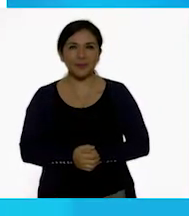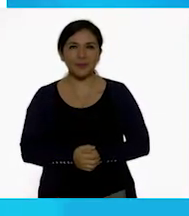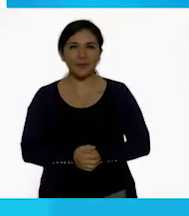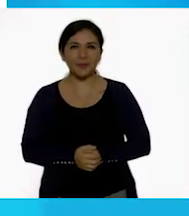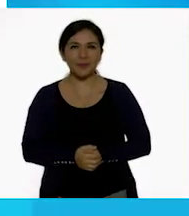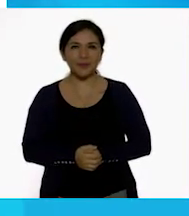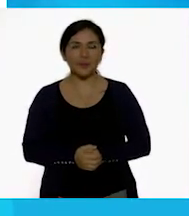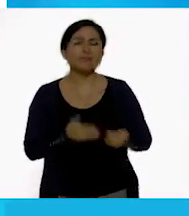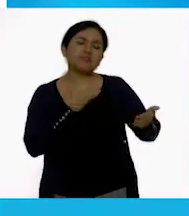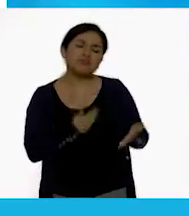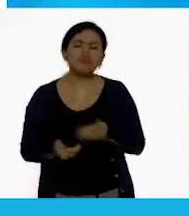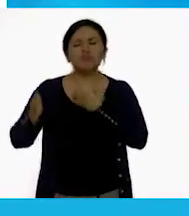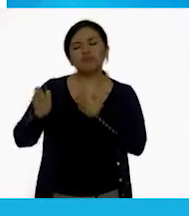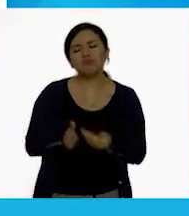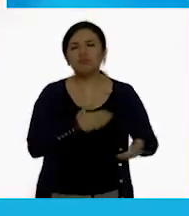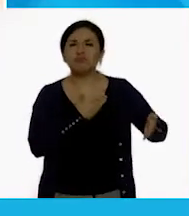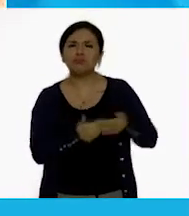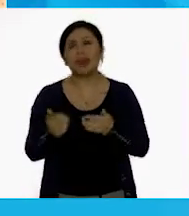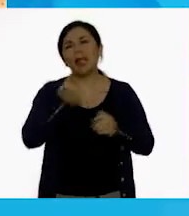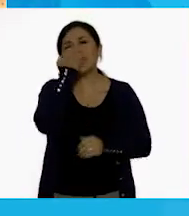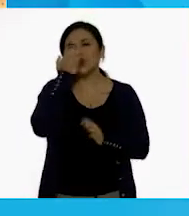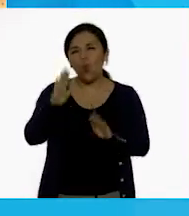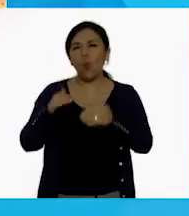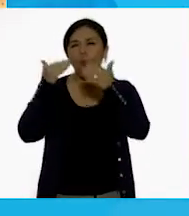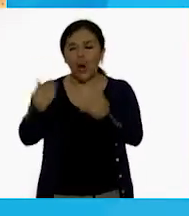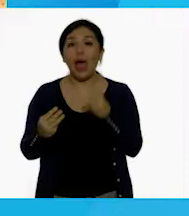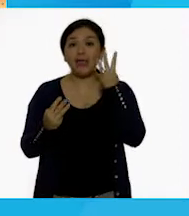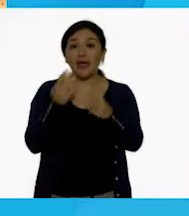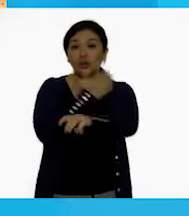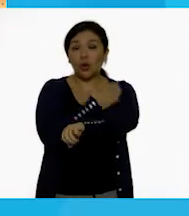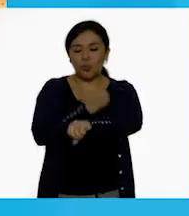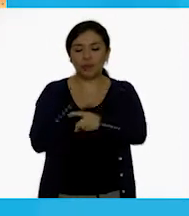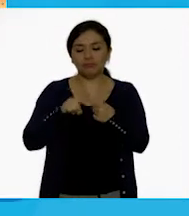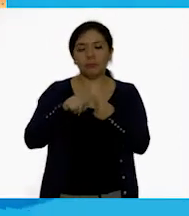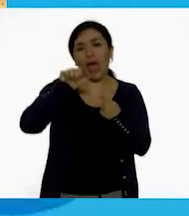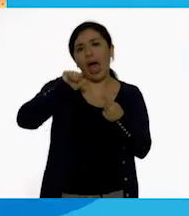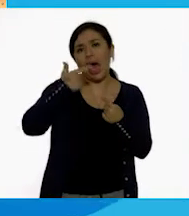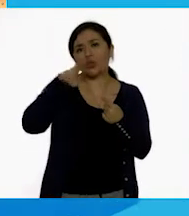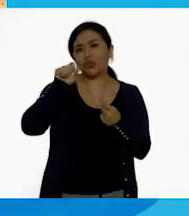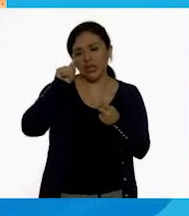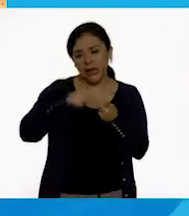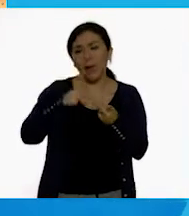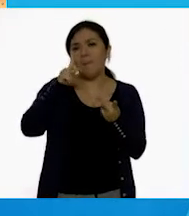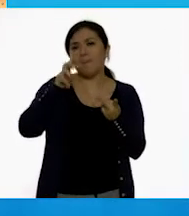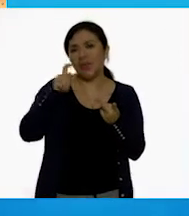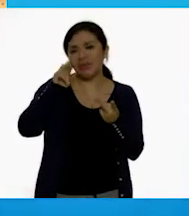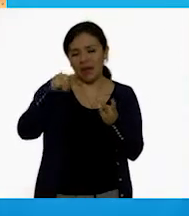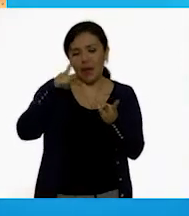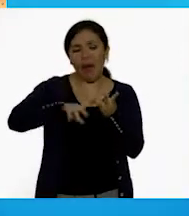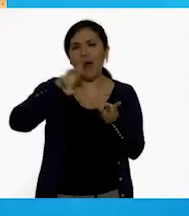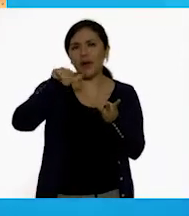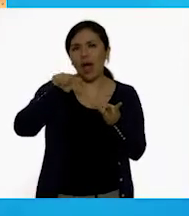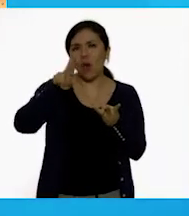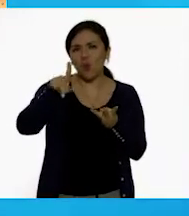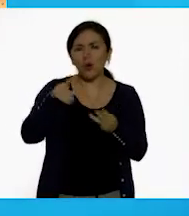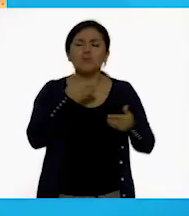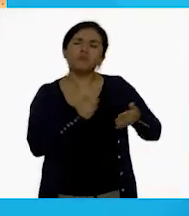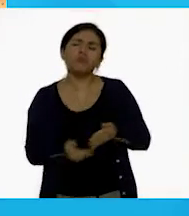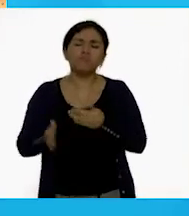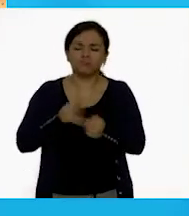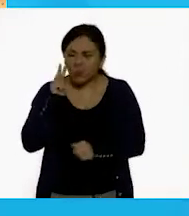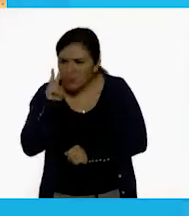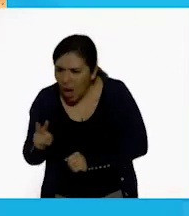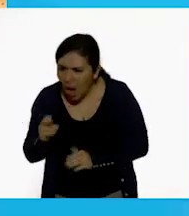De camino a la escuela, tres compañeritos, Agustín, Petra y Raúl, encontraron una caja muy brillosa